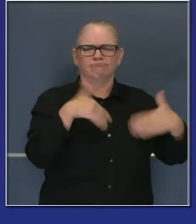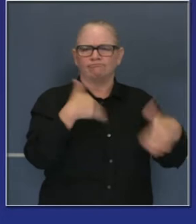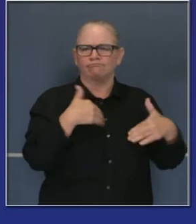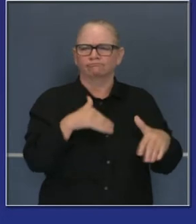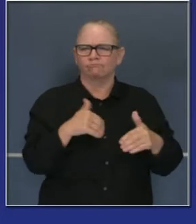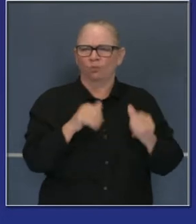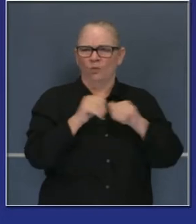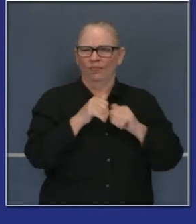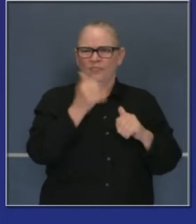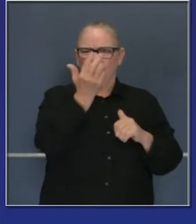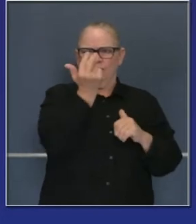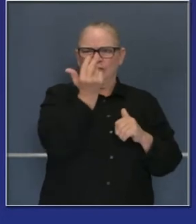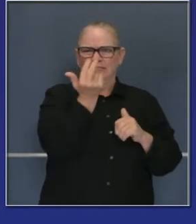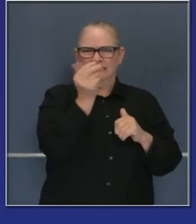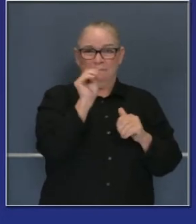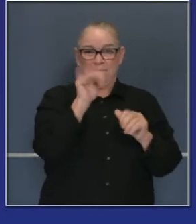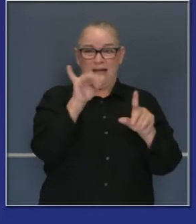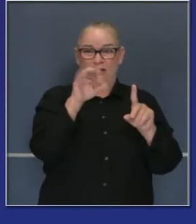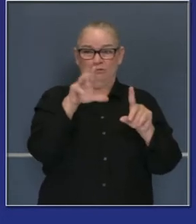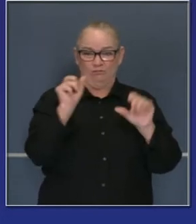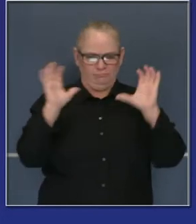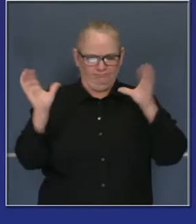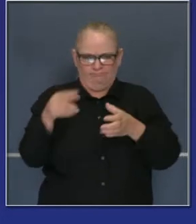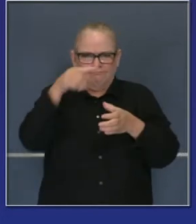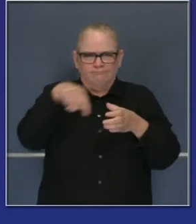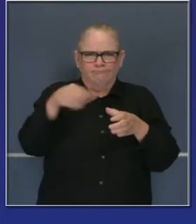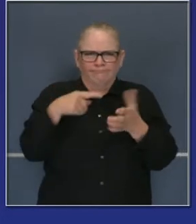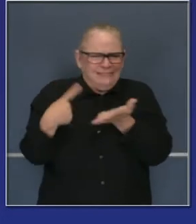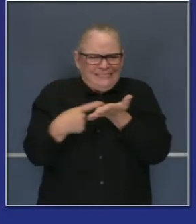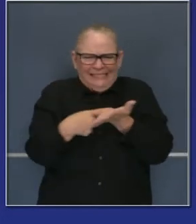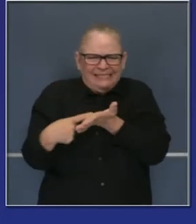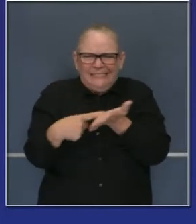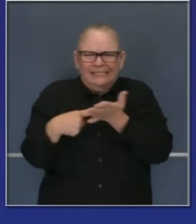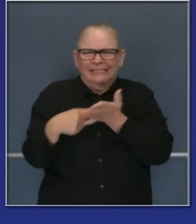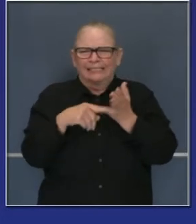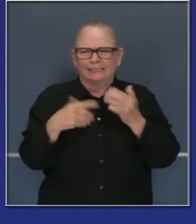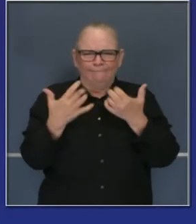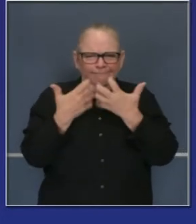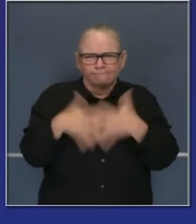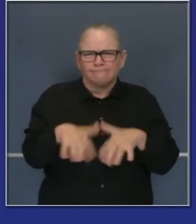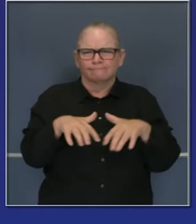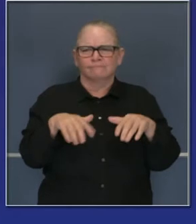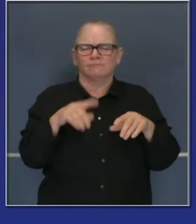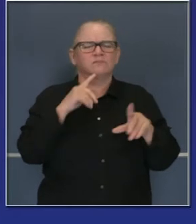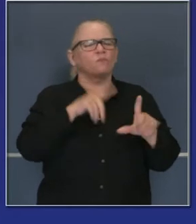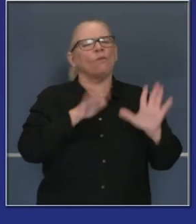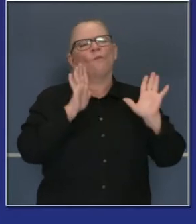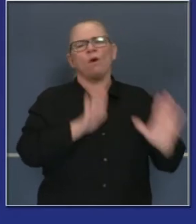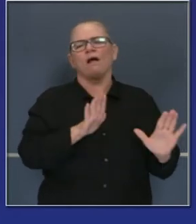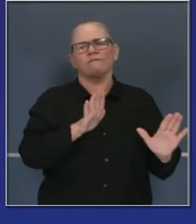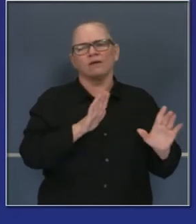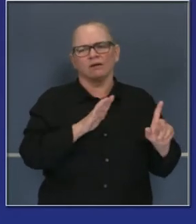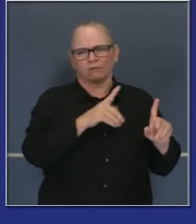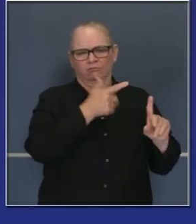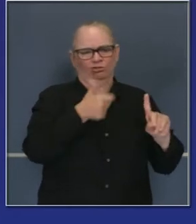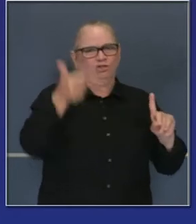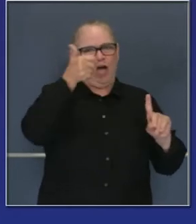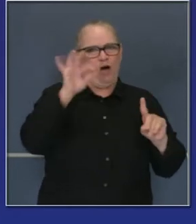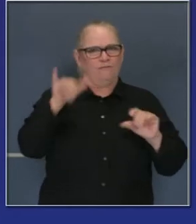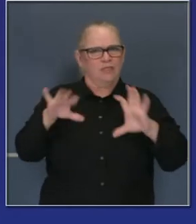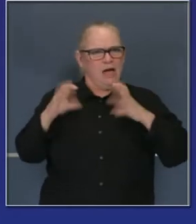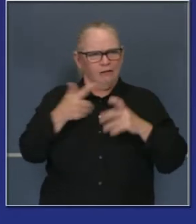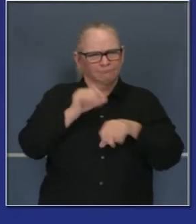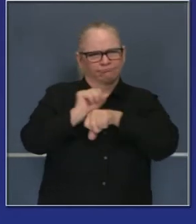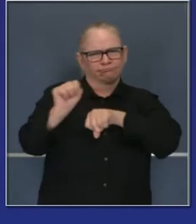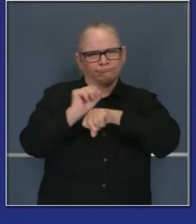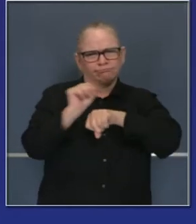13 alcaldes y él es ahora él está a la cabeza de su organización él ha sido excepcional y muy ha